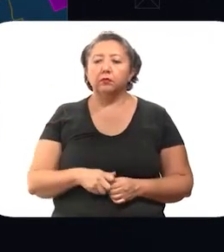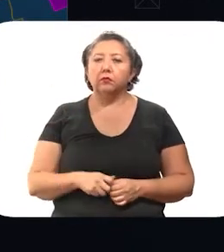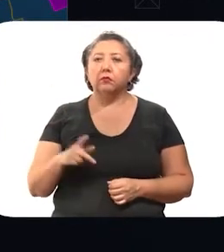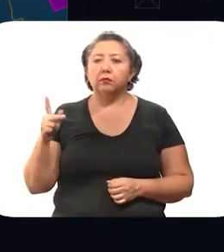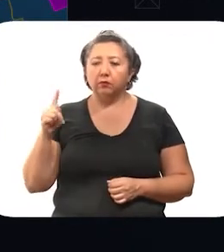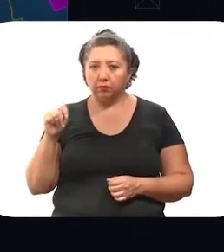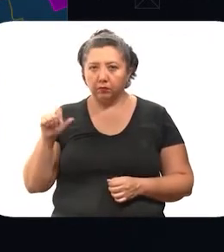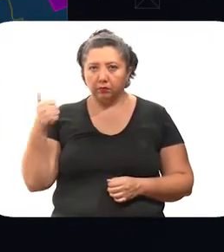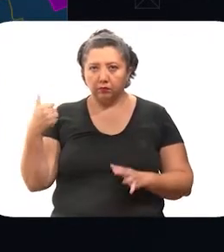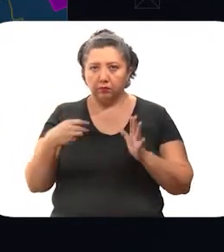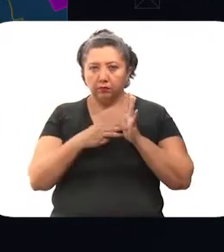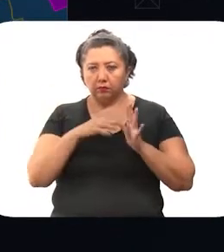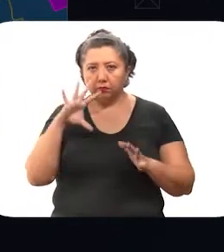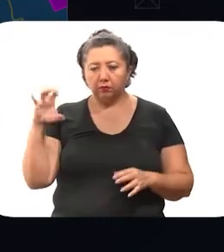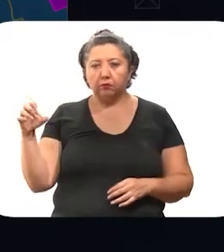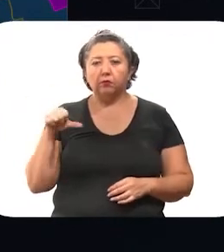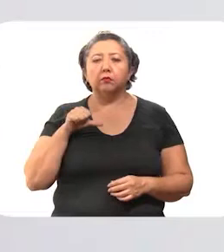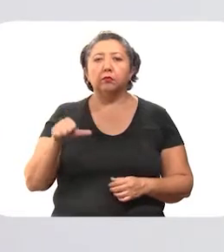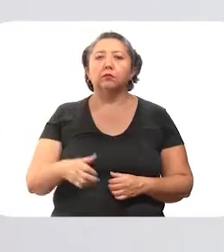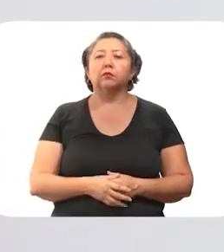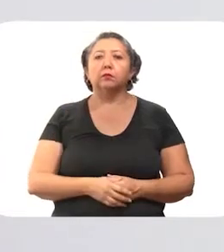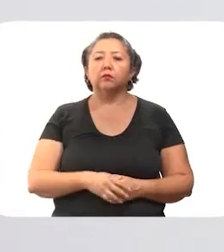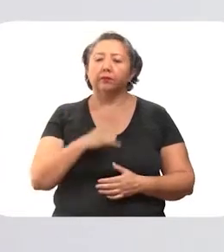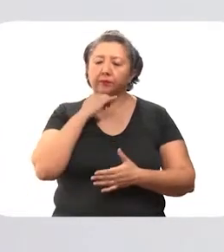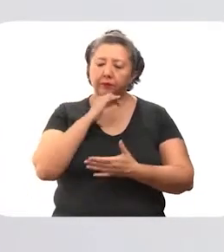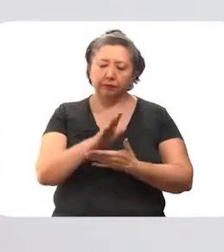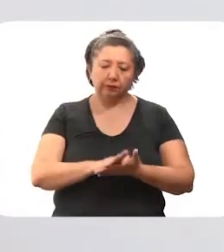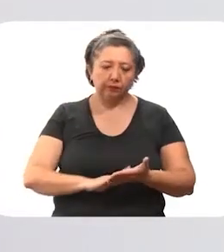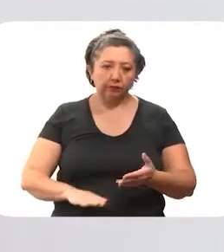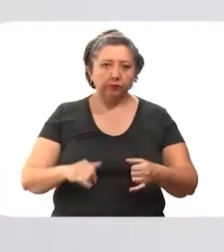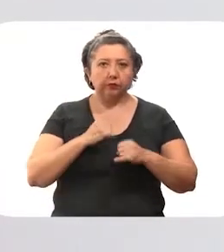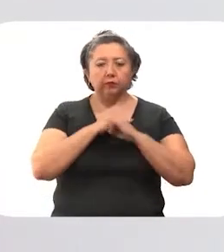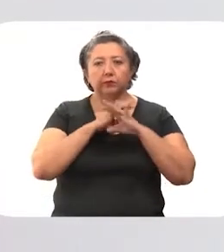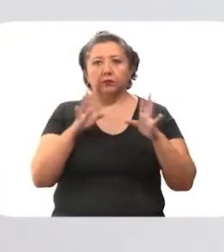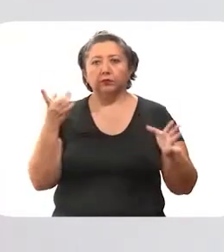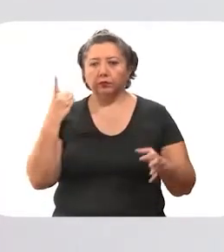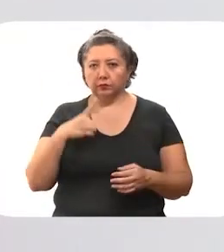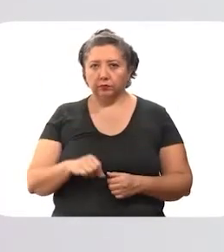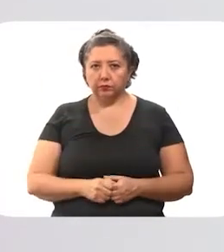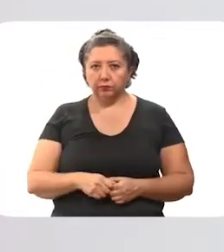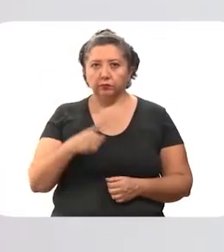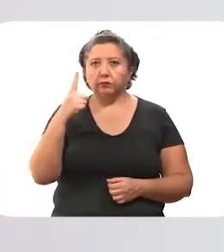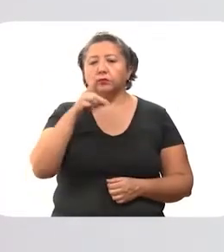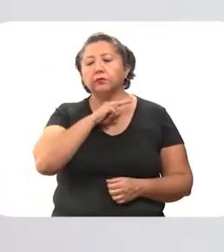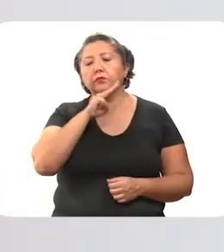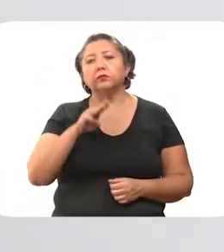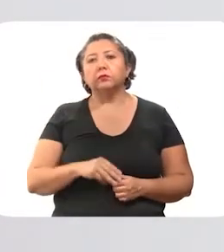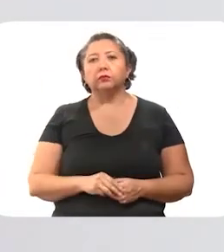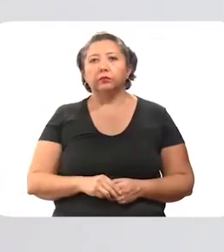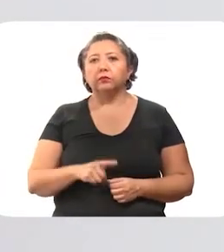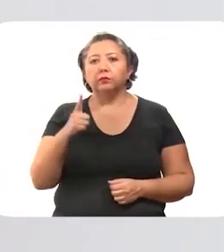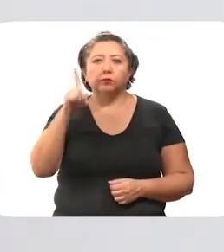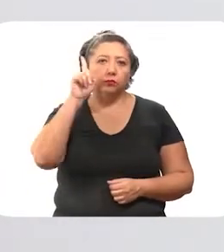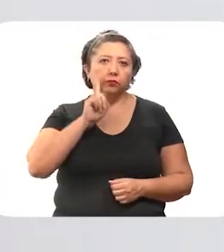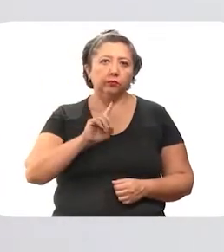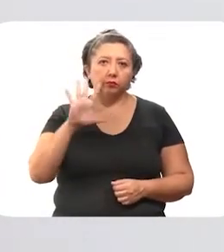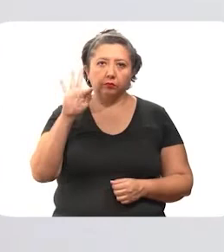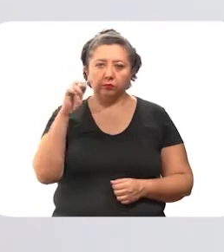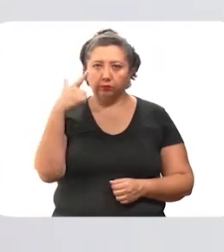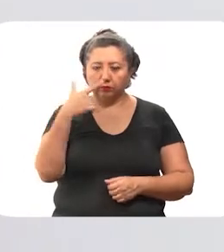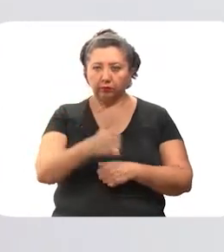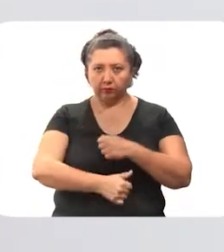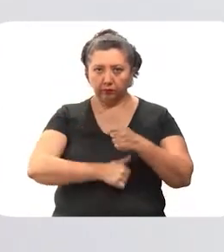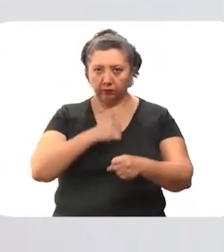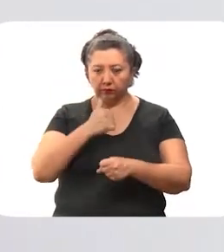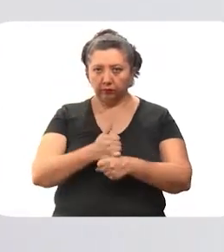la zona poniente 11.516. Lamentablemente, en este parte médico informamos de un fallecimiento. Una mujer de 47 años